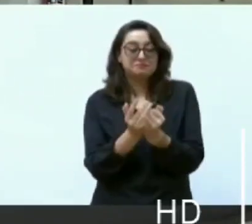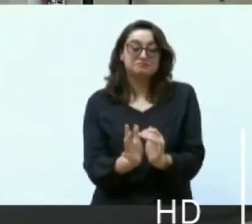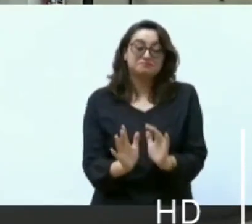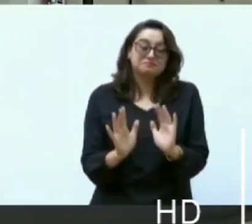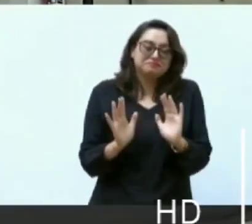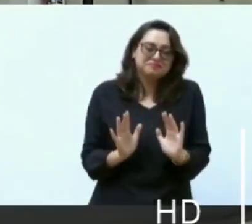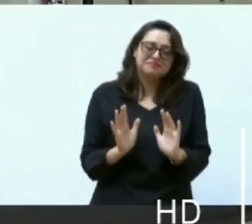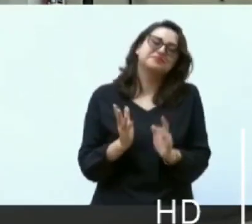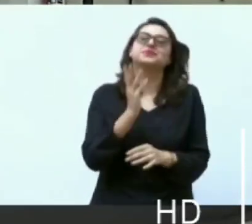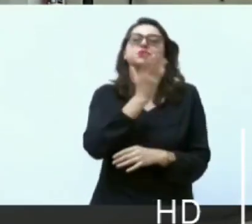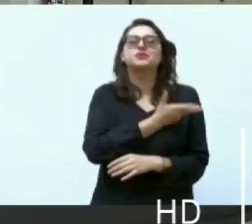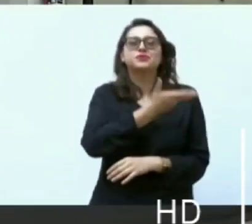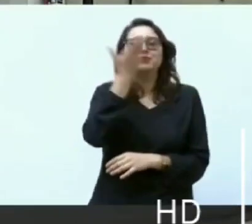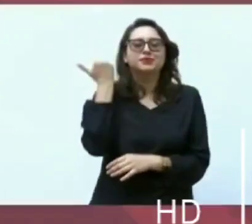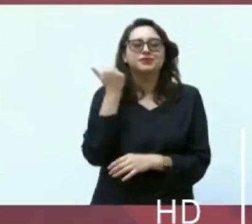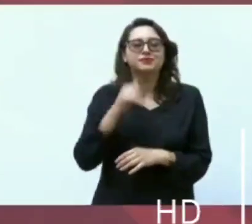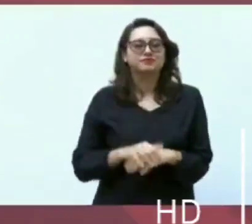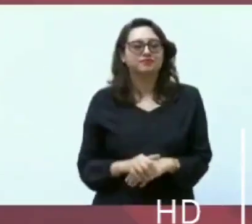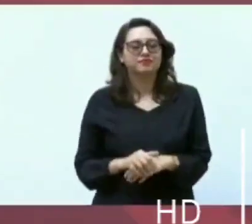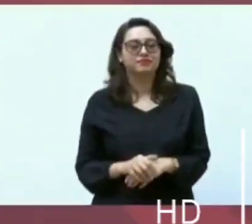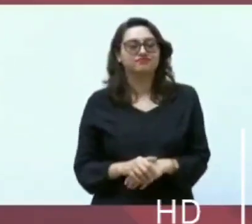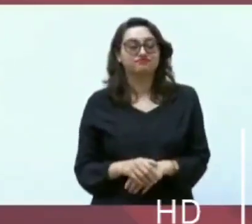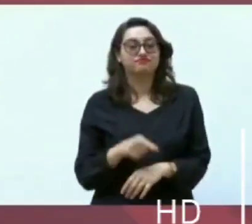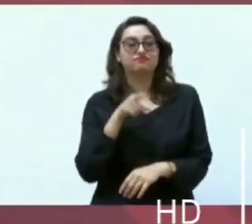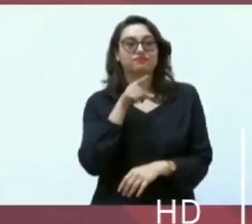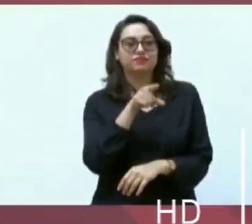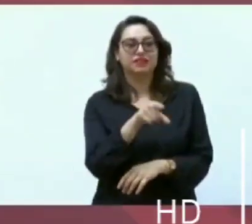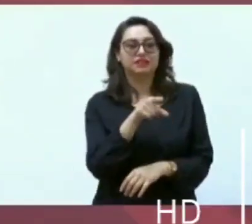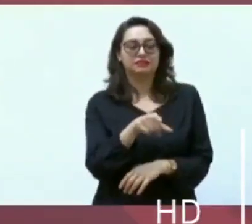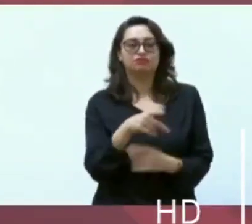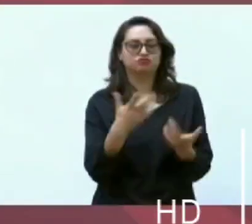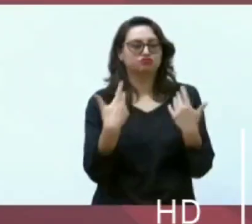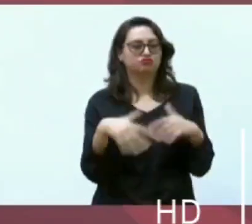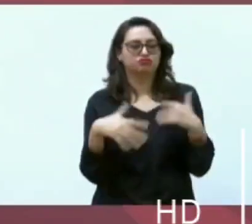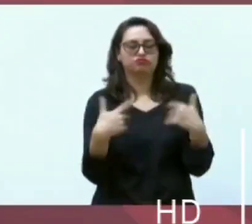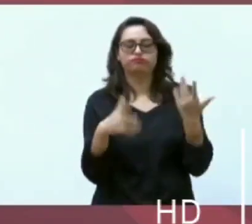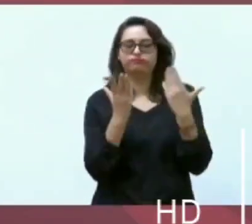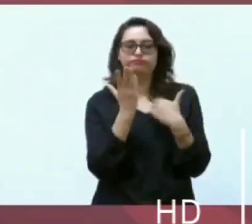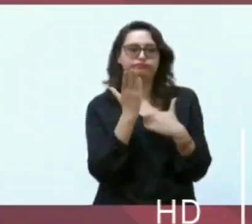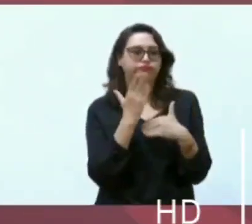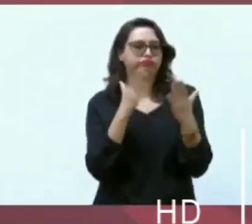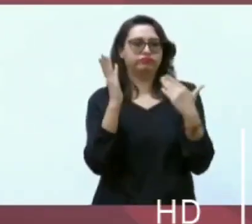está creciendo mucho, mucho, mucho, mucho.